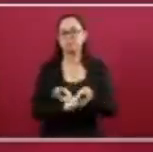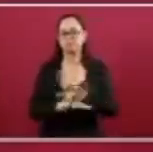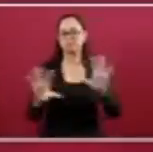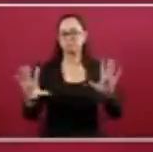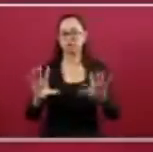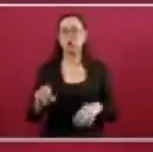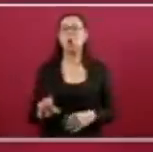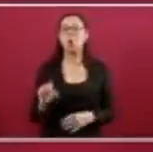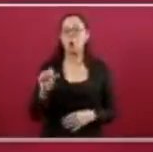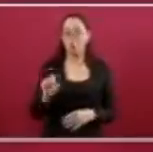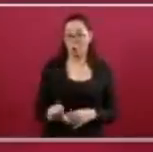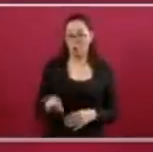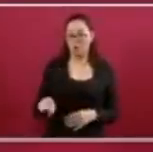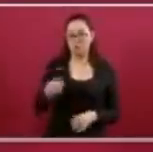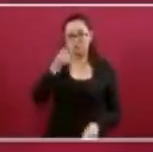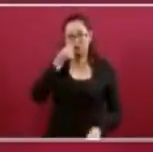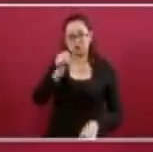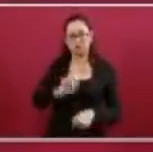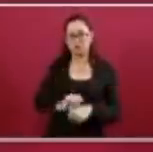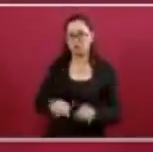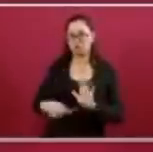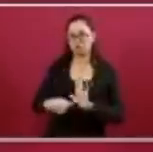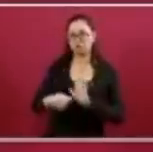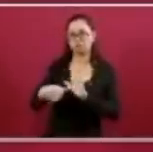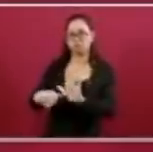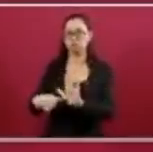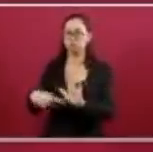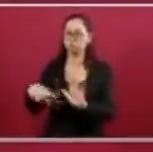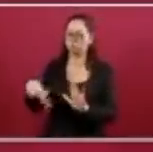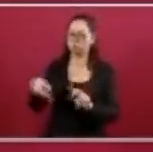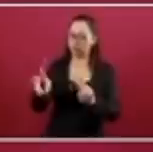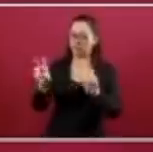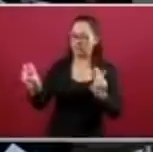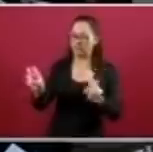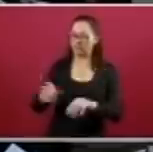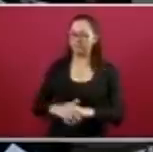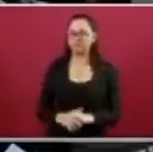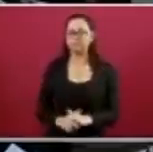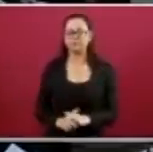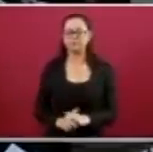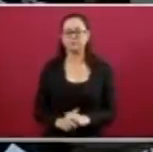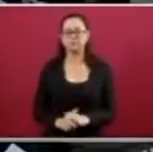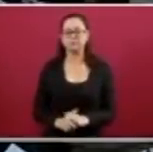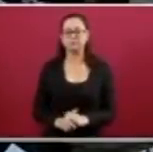responder el secretario sobre este tema. Y